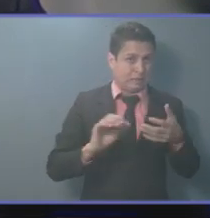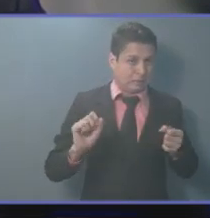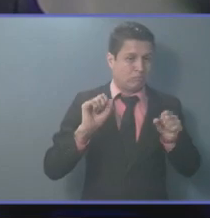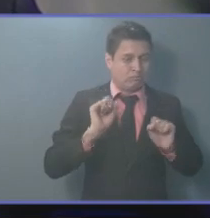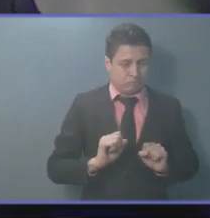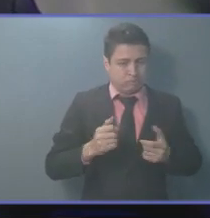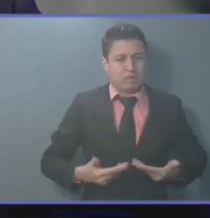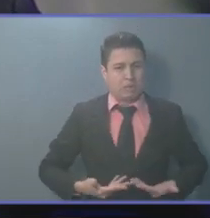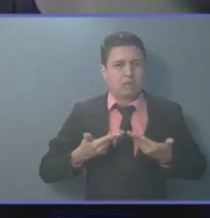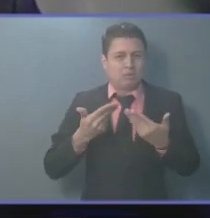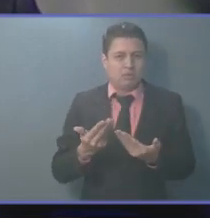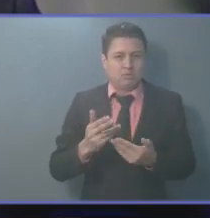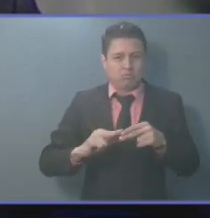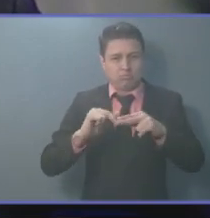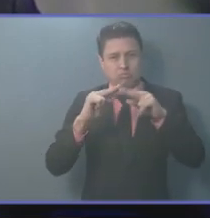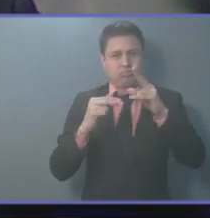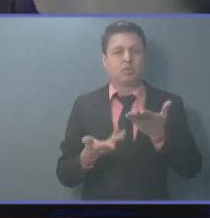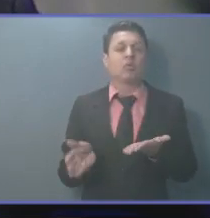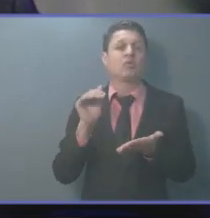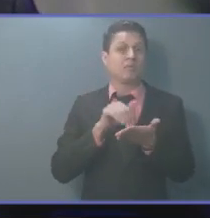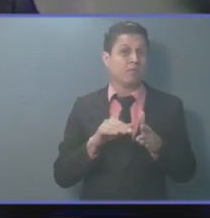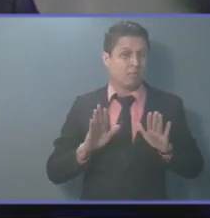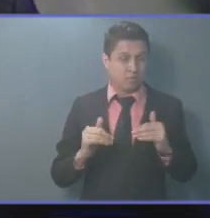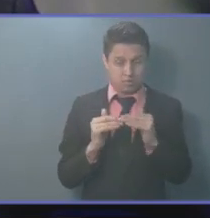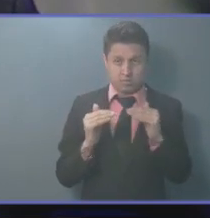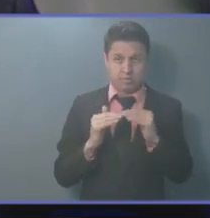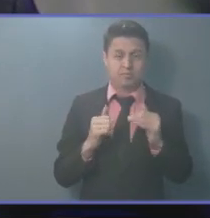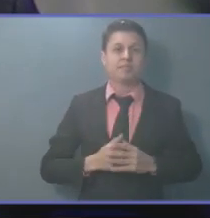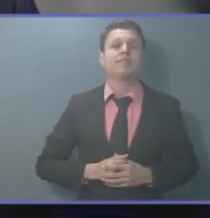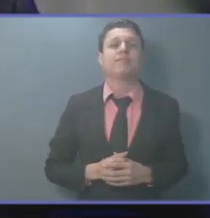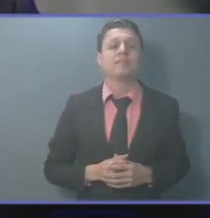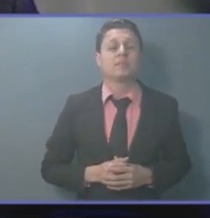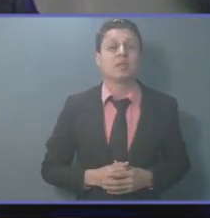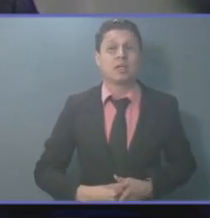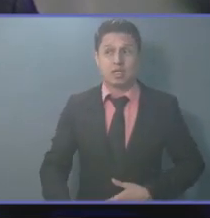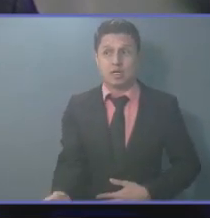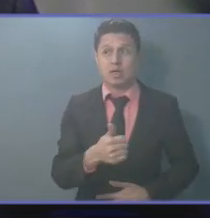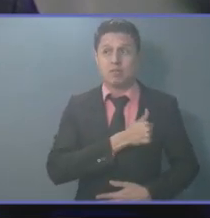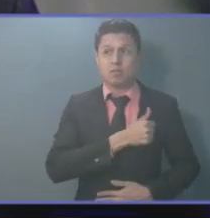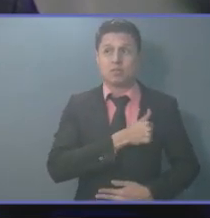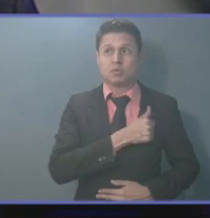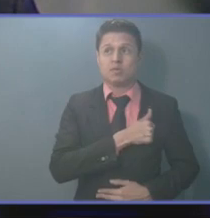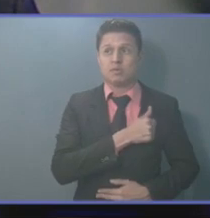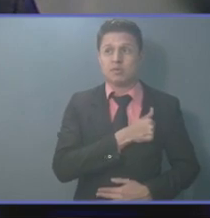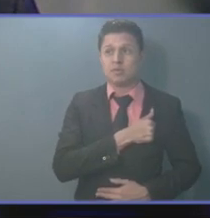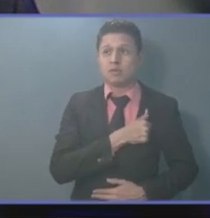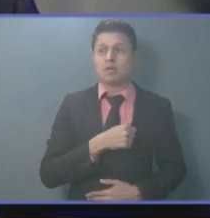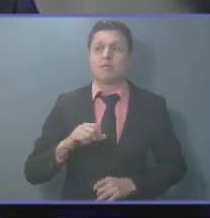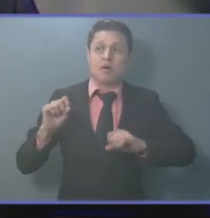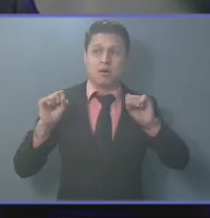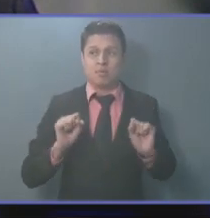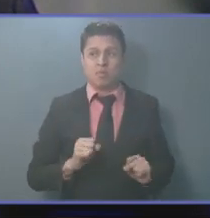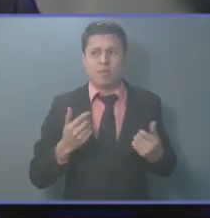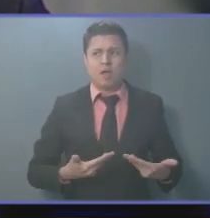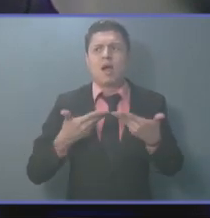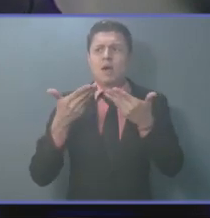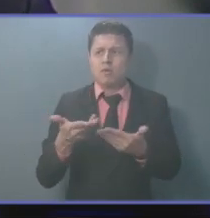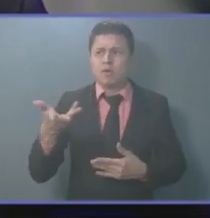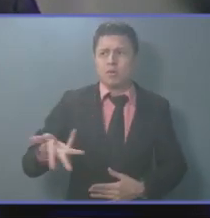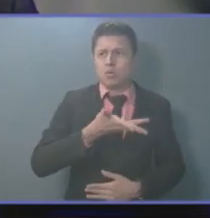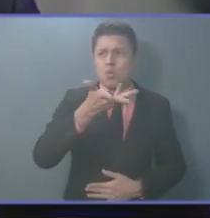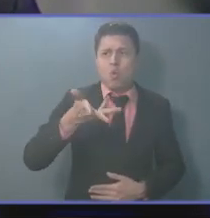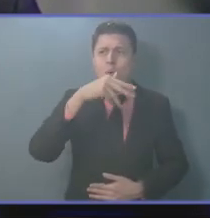la tormenta. Pero también tendrán recursos para poder ayudar al